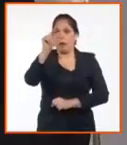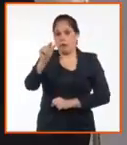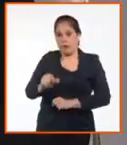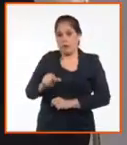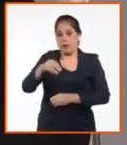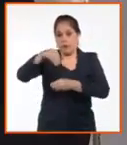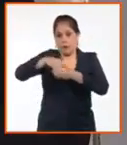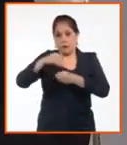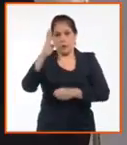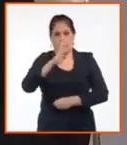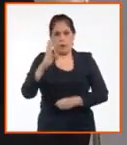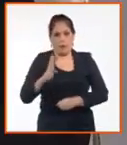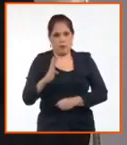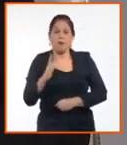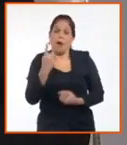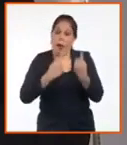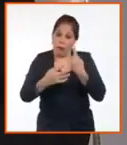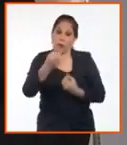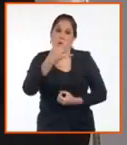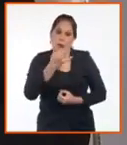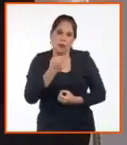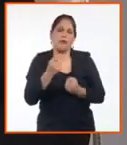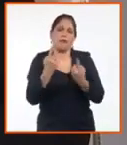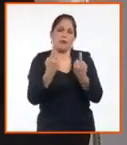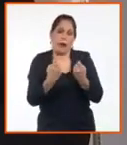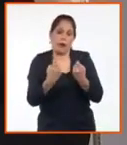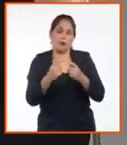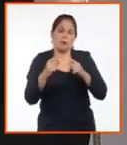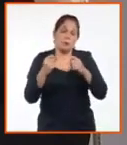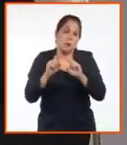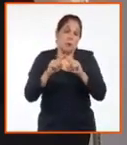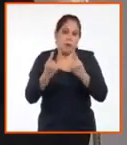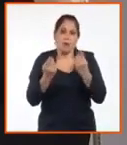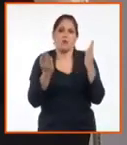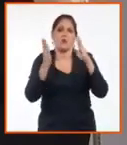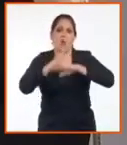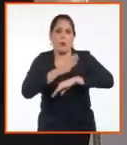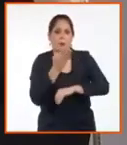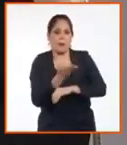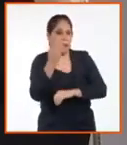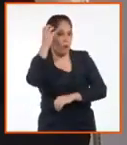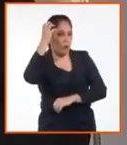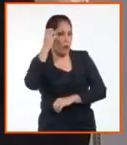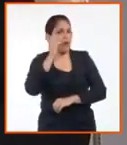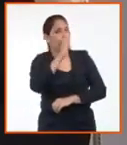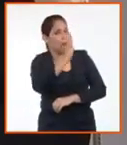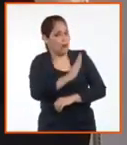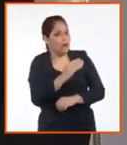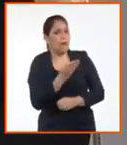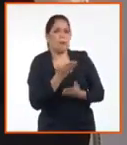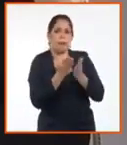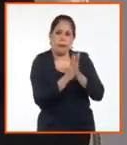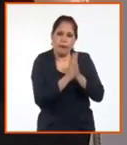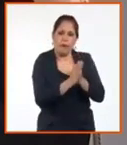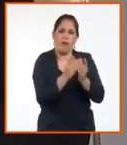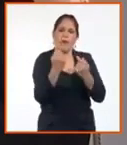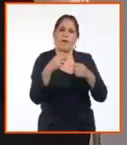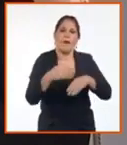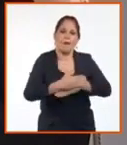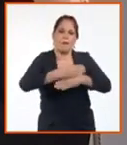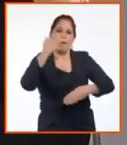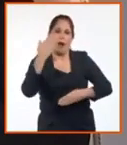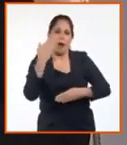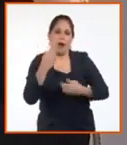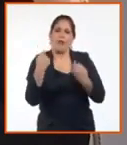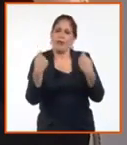dice que era falta algunos medicamentos ha puesto en alerta al farmacéutico brasileños que piden al gobierno intermediario para romper el bloqueo logístico